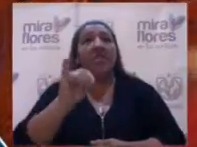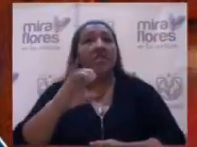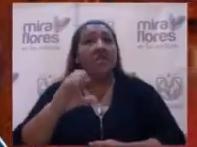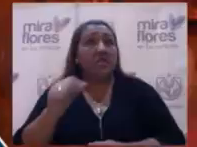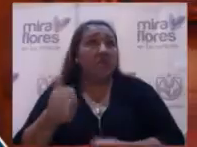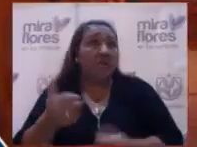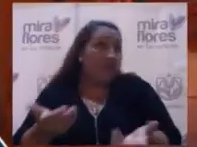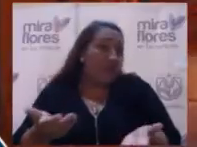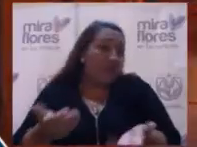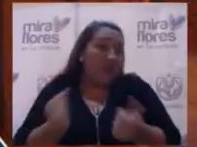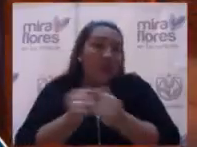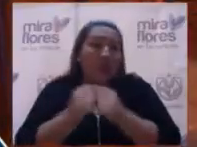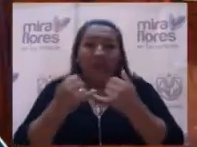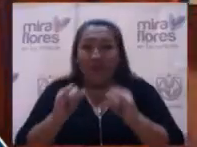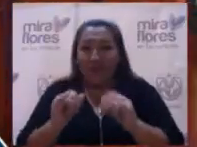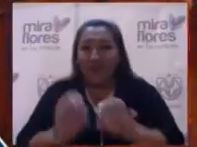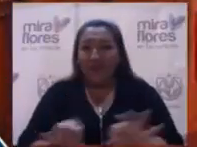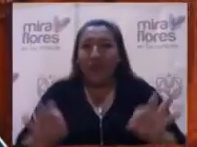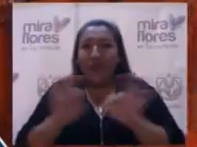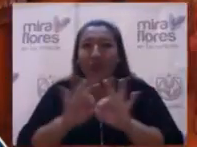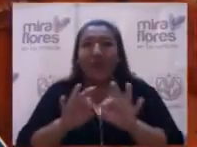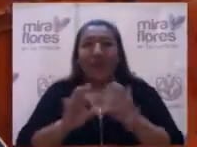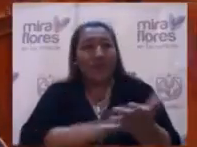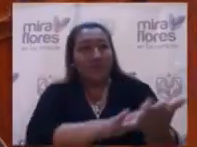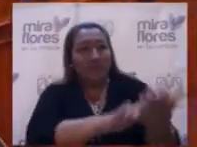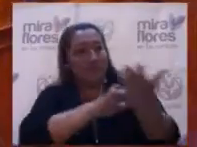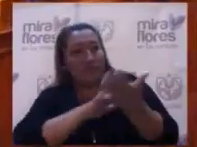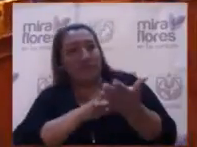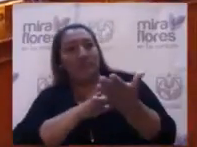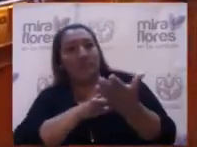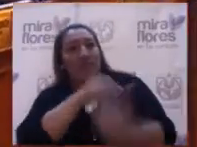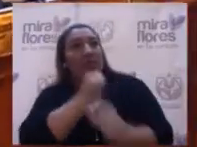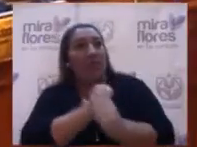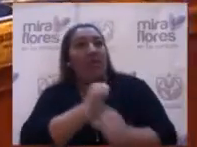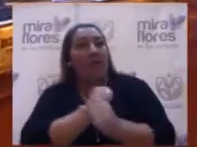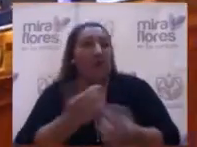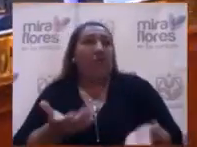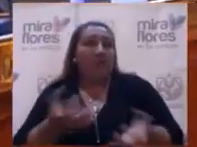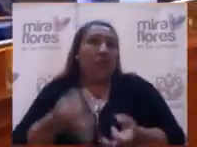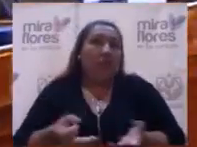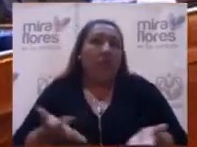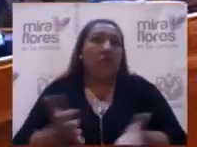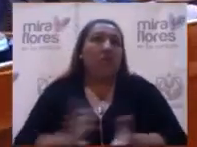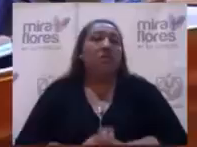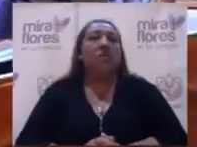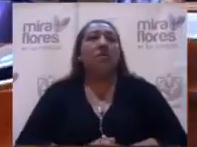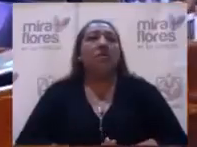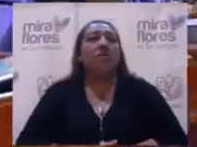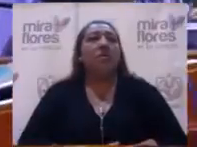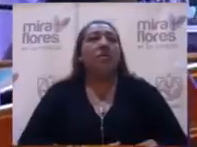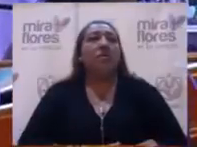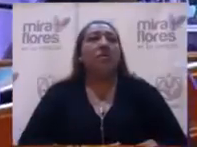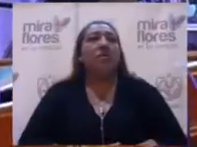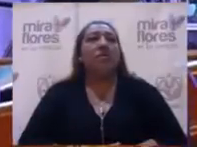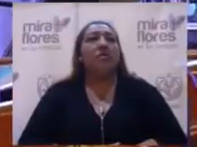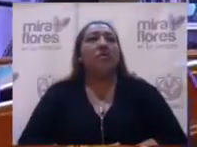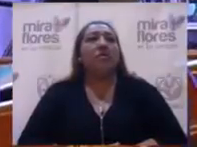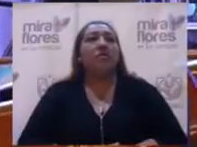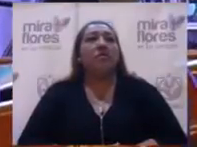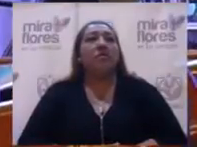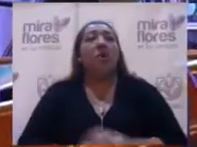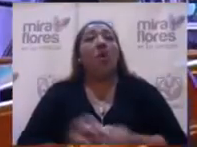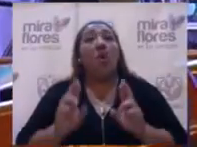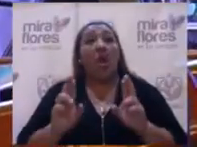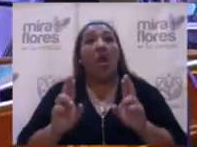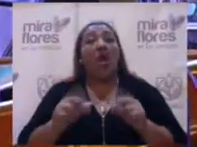nunca se ha recibido un informe, o sea, lo cual quiere decir que recién Defensa Civil está cumpliendo con su trabajo, recién se lo están tomando en serio, lo cual me parece muy bien. Ojalá que